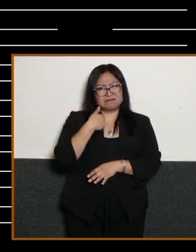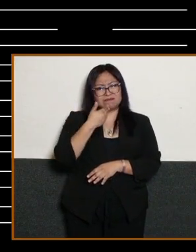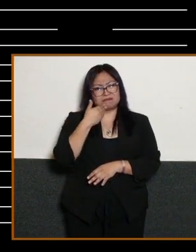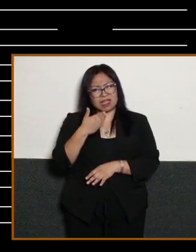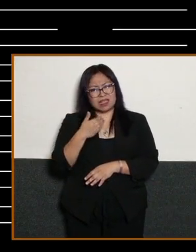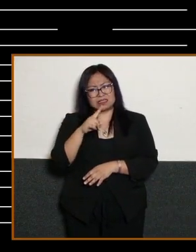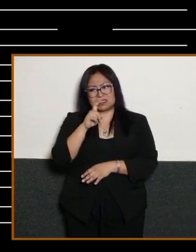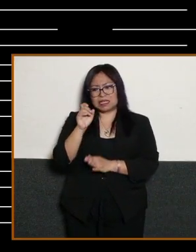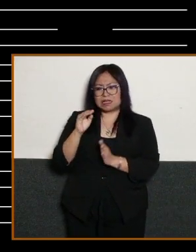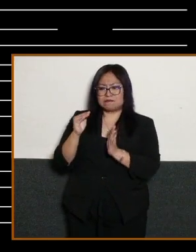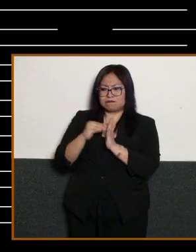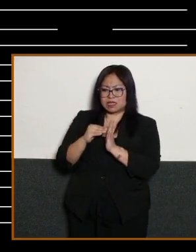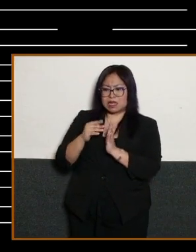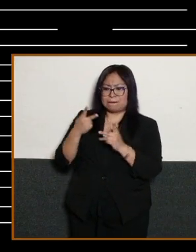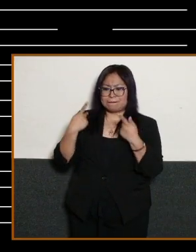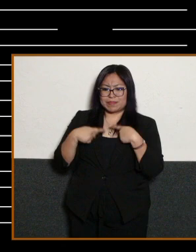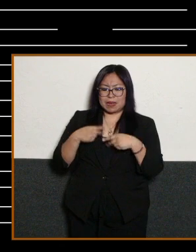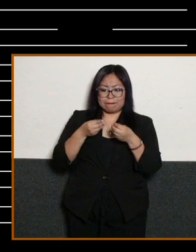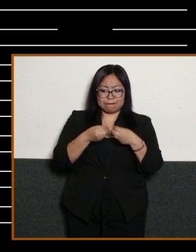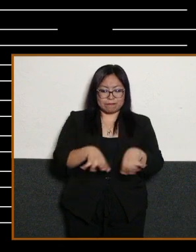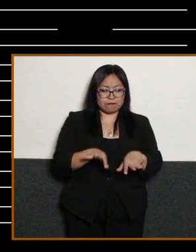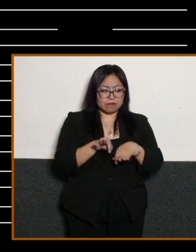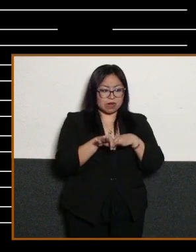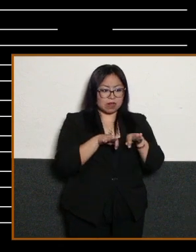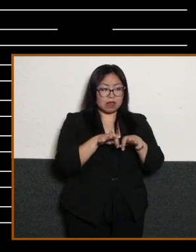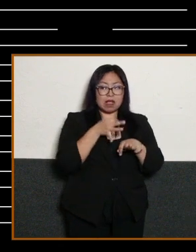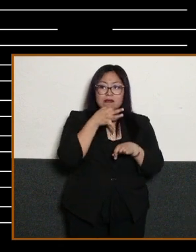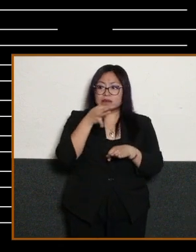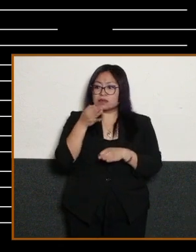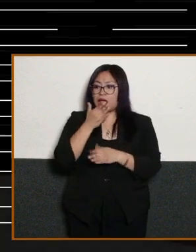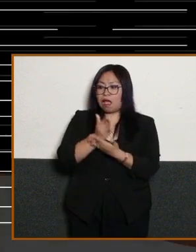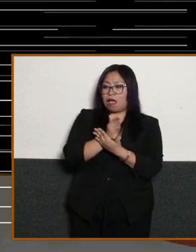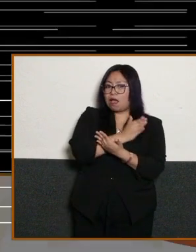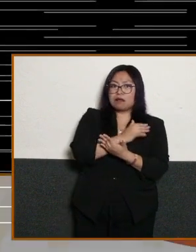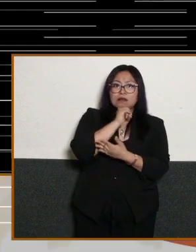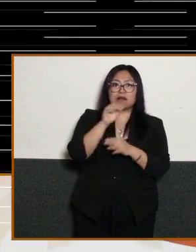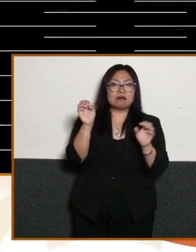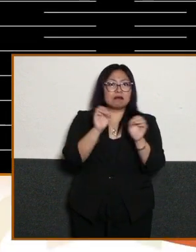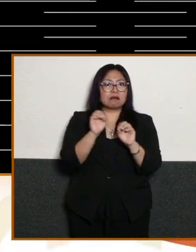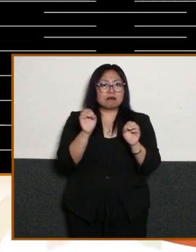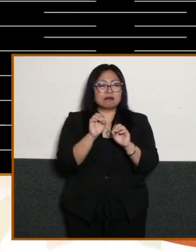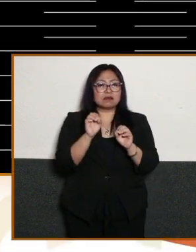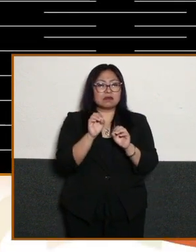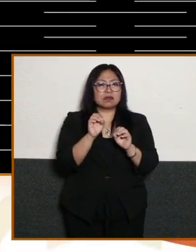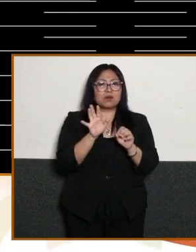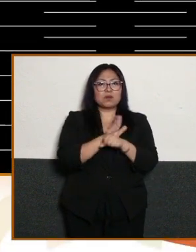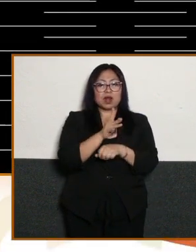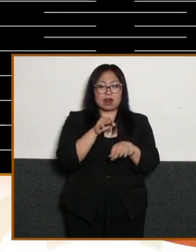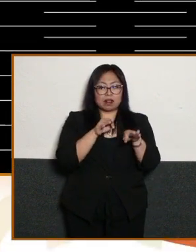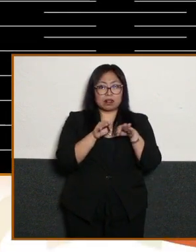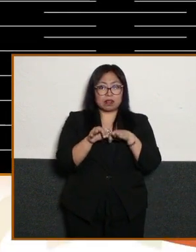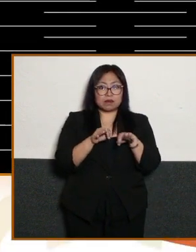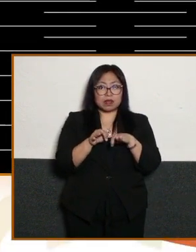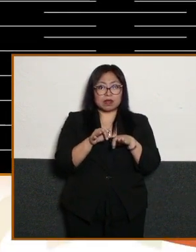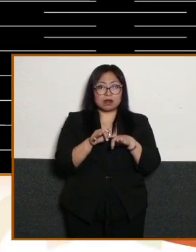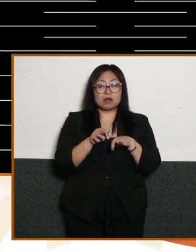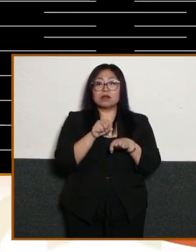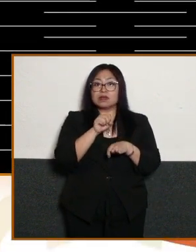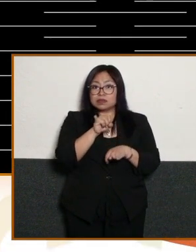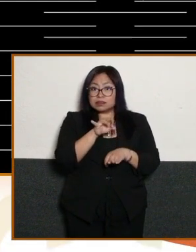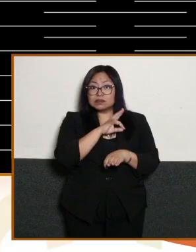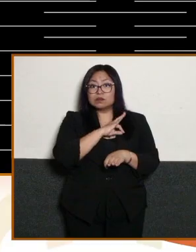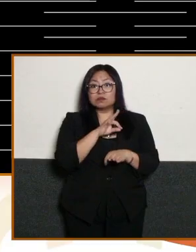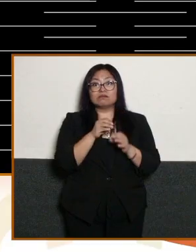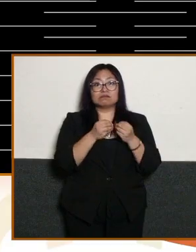100,000 personas pierdan su trabajo y no les hayamos avisado. Porque esos trabajos sí se van a